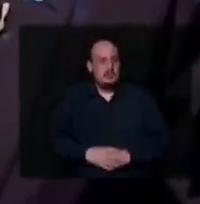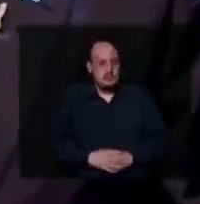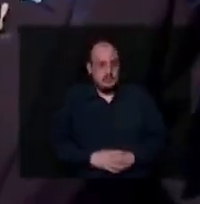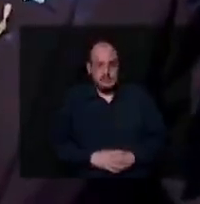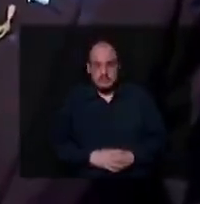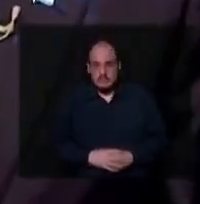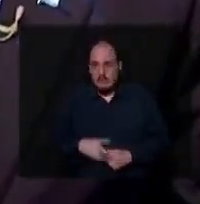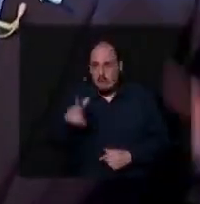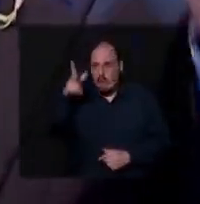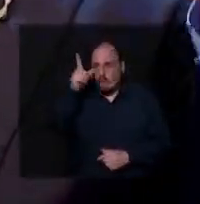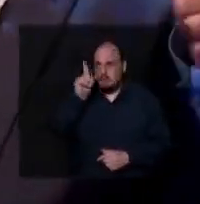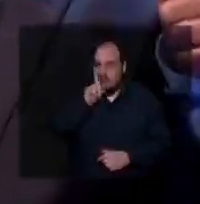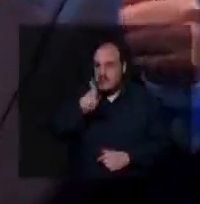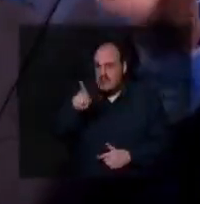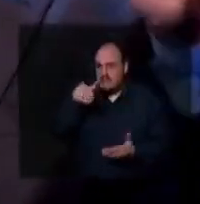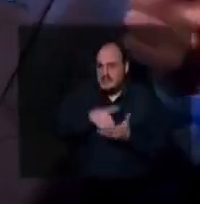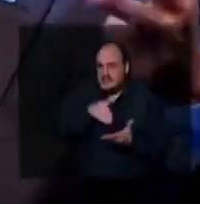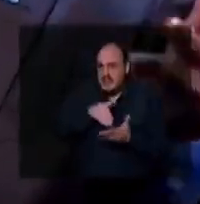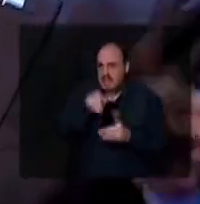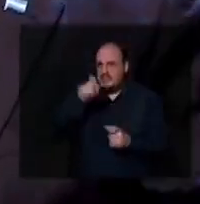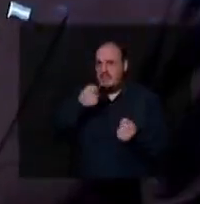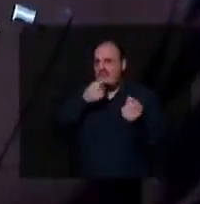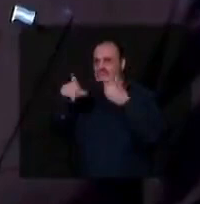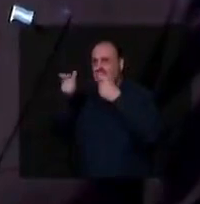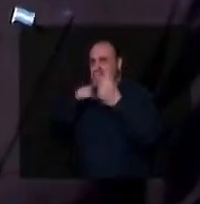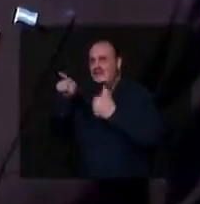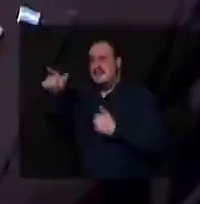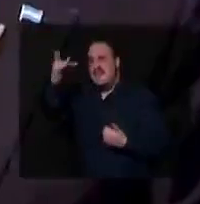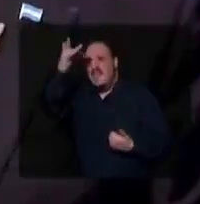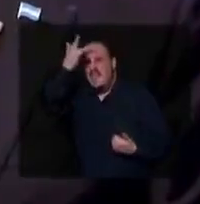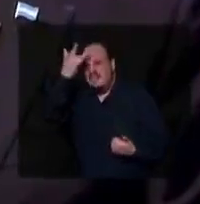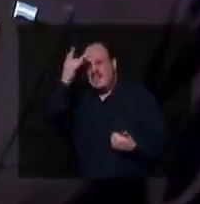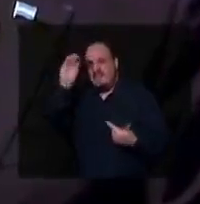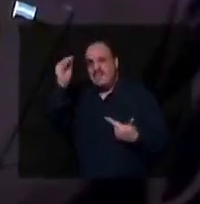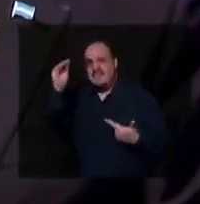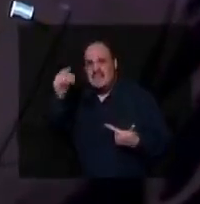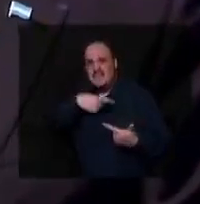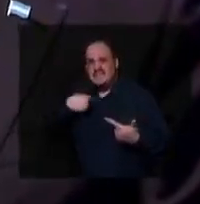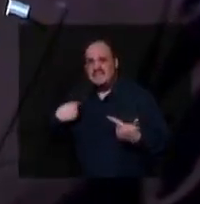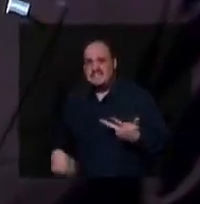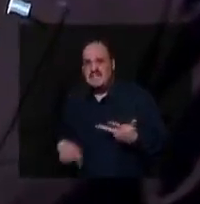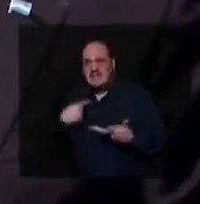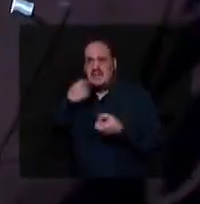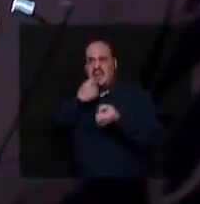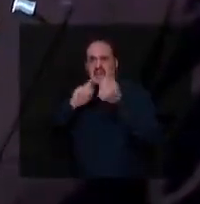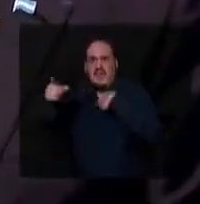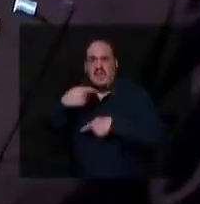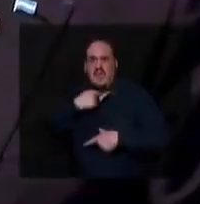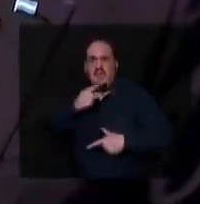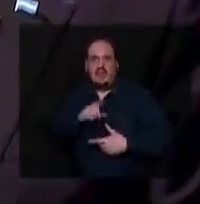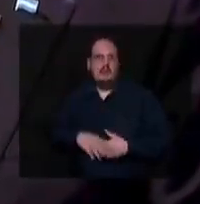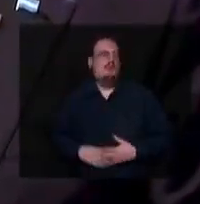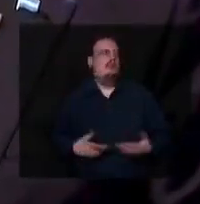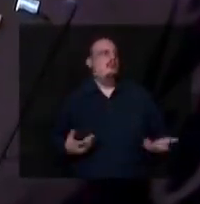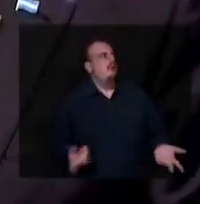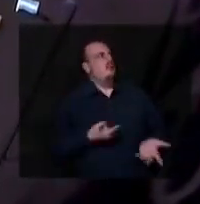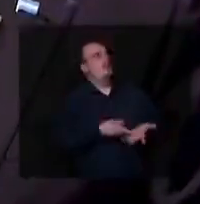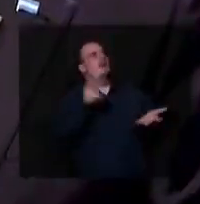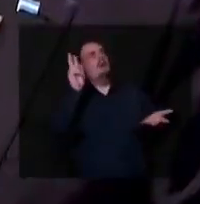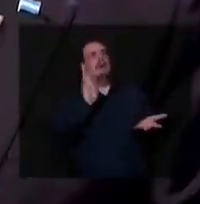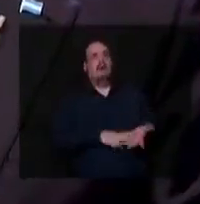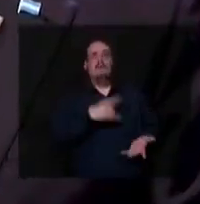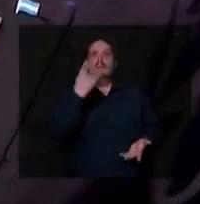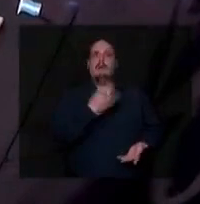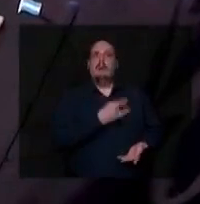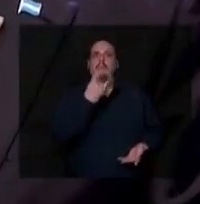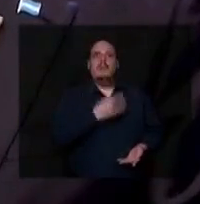el pbi precisamente para para invadir a la educación este de de dinero